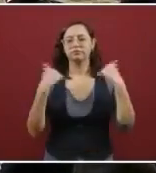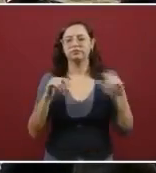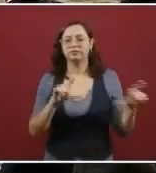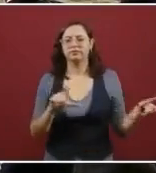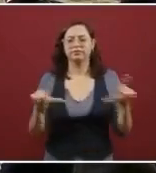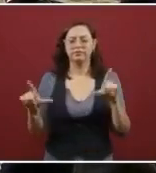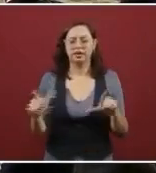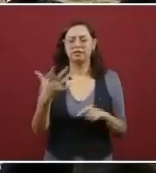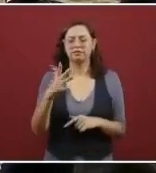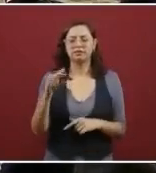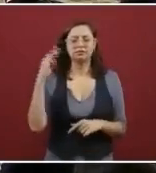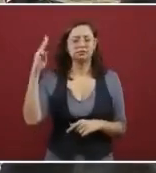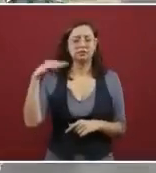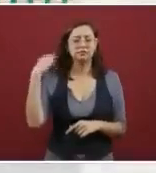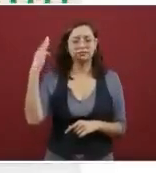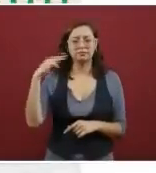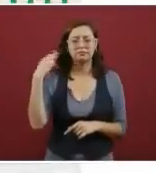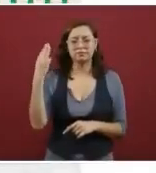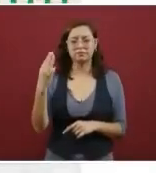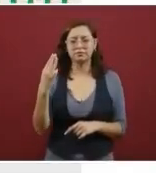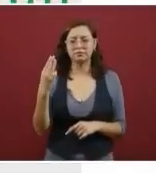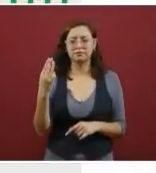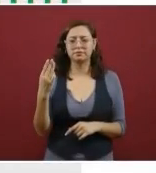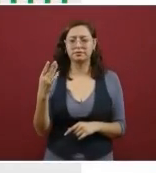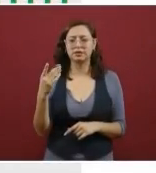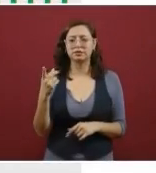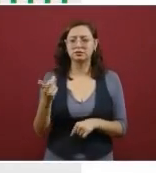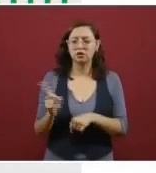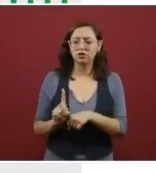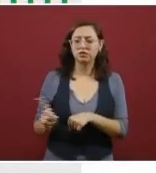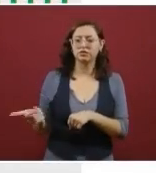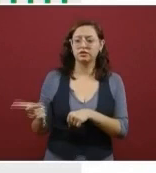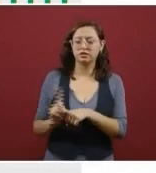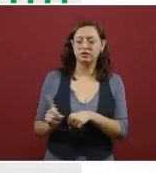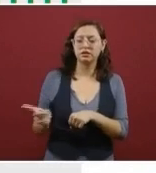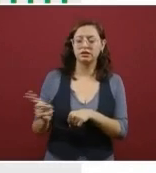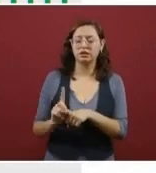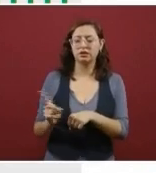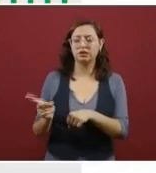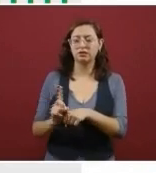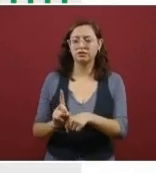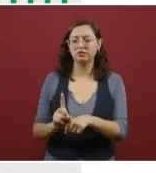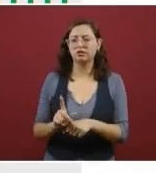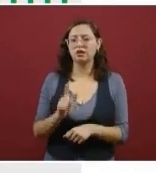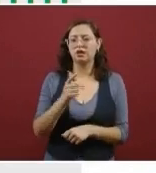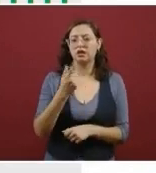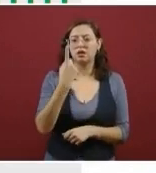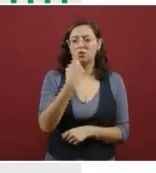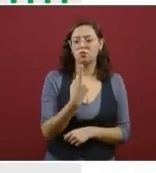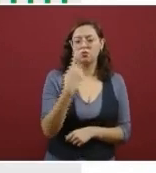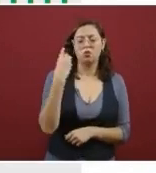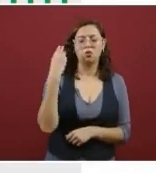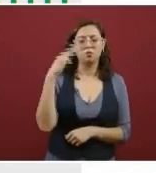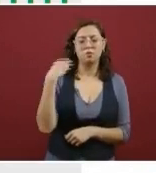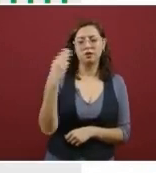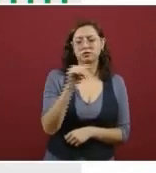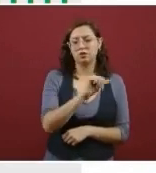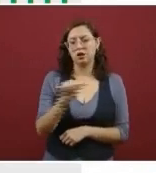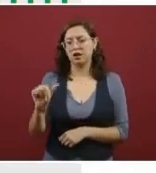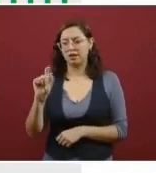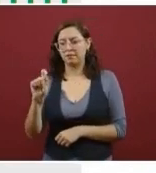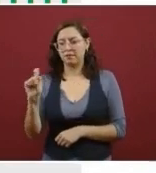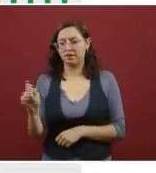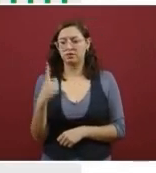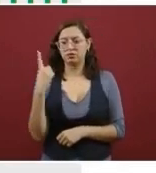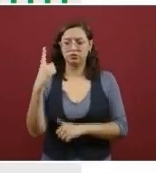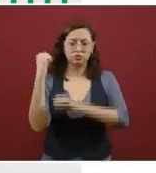llevamos de abril, la producción diaria desde primero de marzo hasta el 21 de abril, y aquí se observa